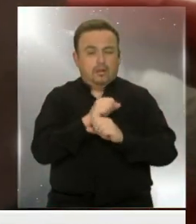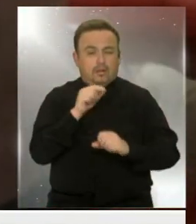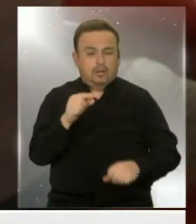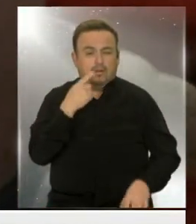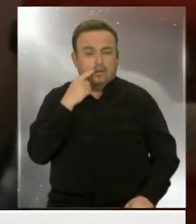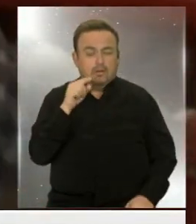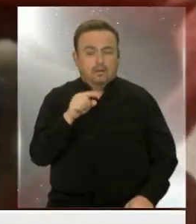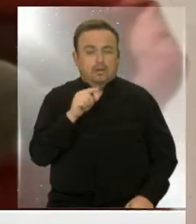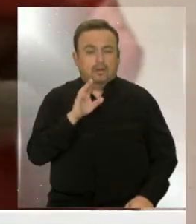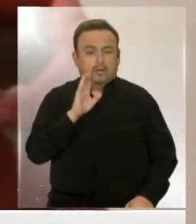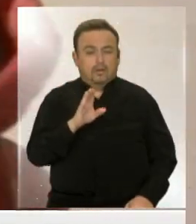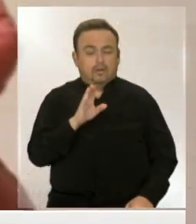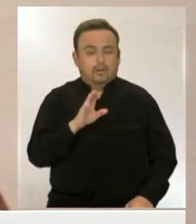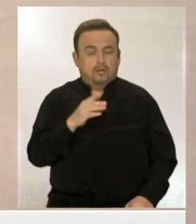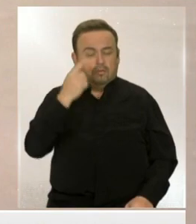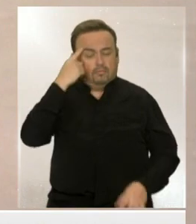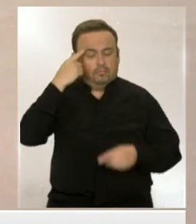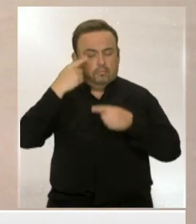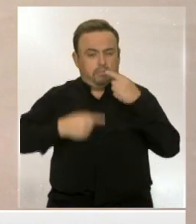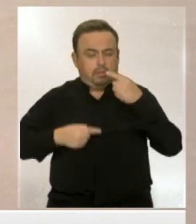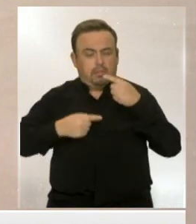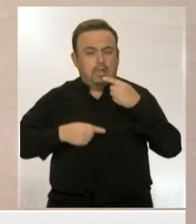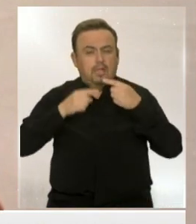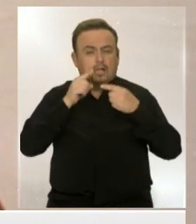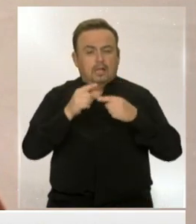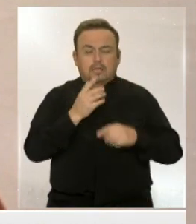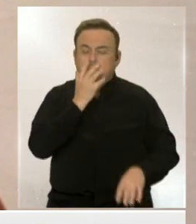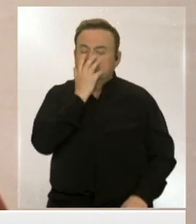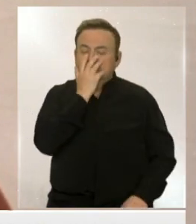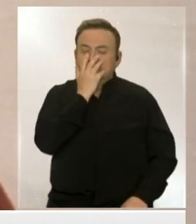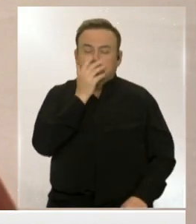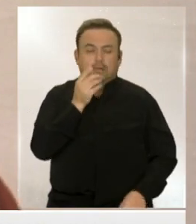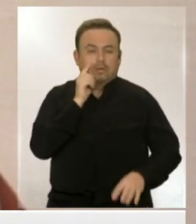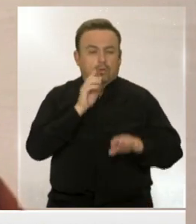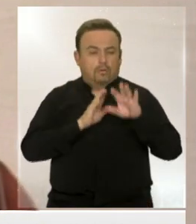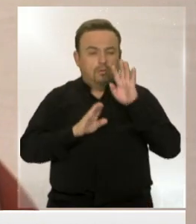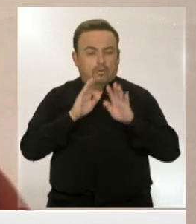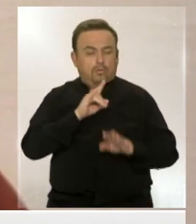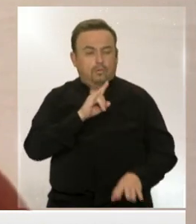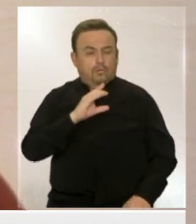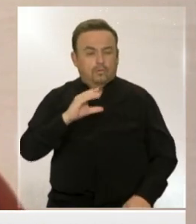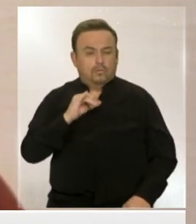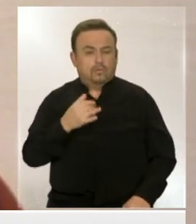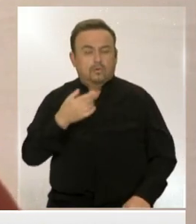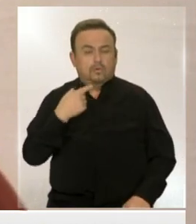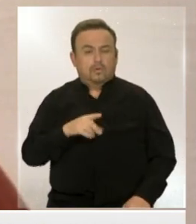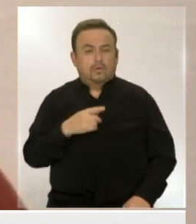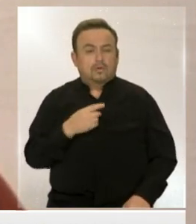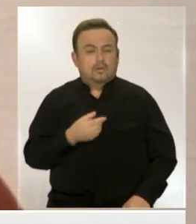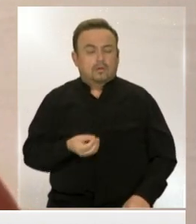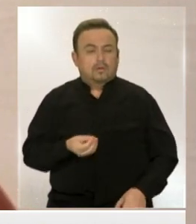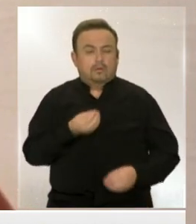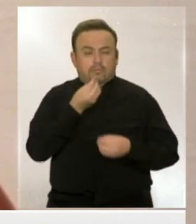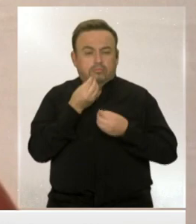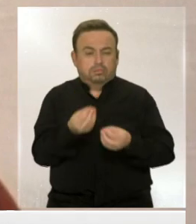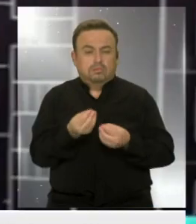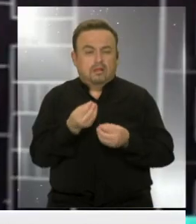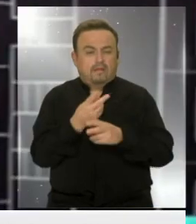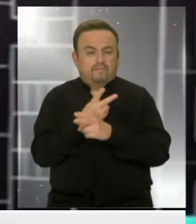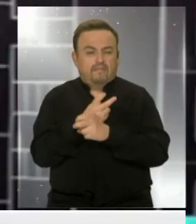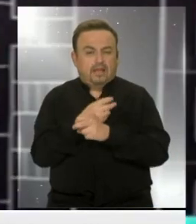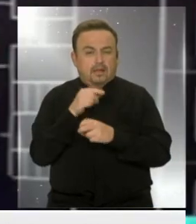Navalny, se encuentra en coma, conectado a un respirador en la unidad de cuidados intensivos tras ser envenenado